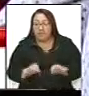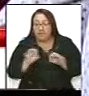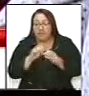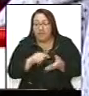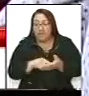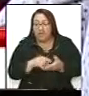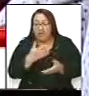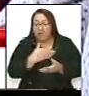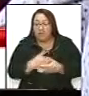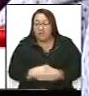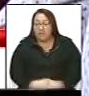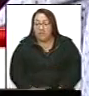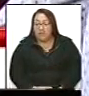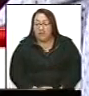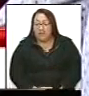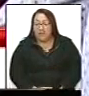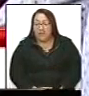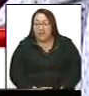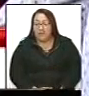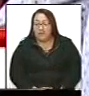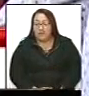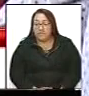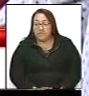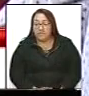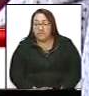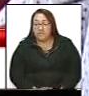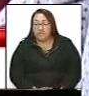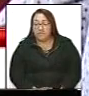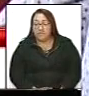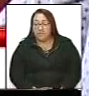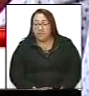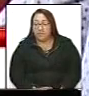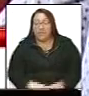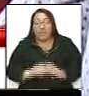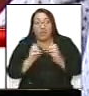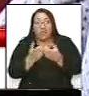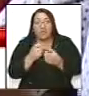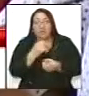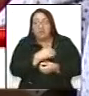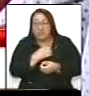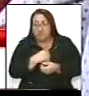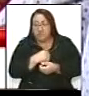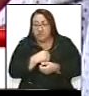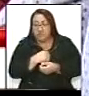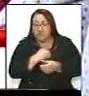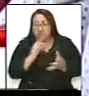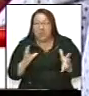importantísimo, Presidenta, que el Congreso de la República, el Ejecutivo,